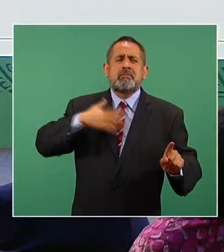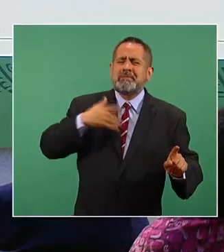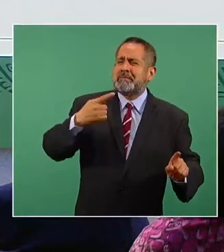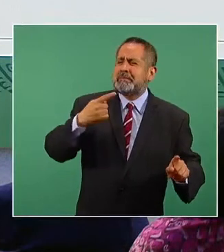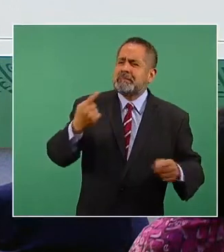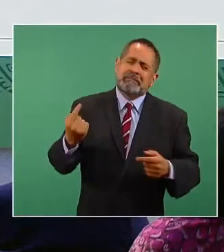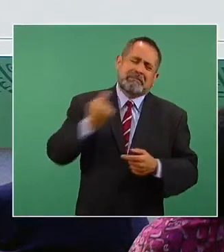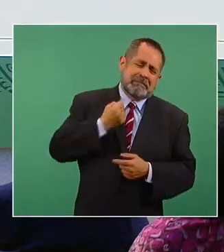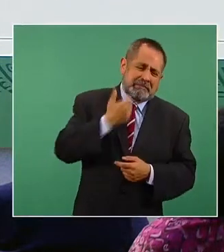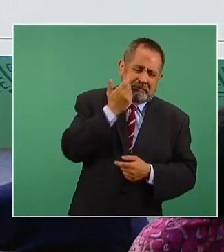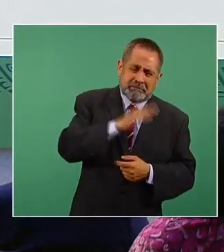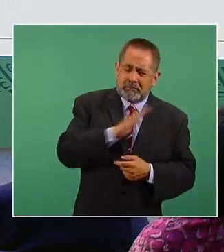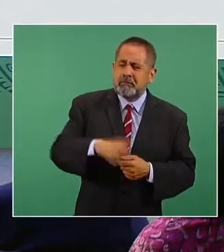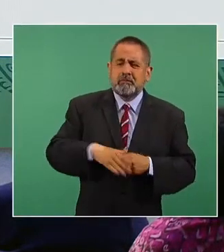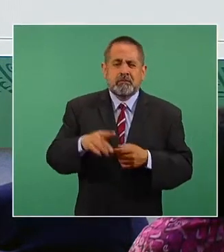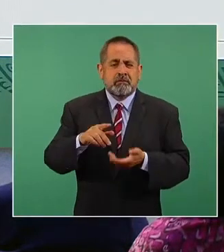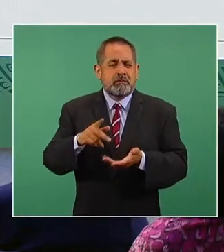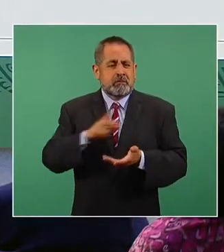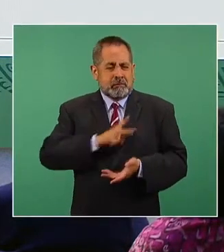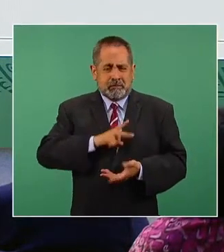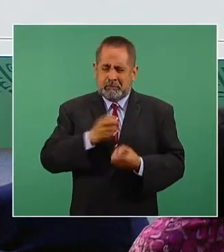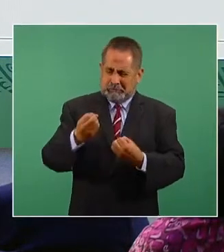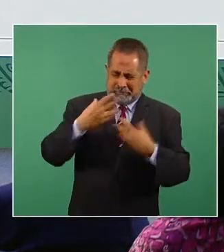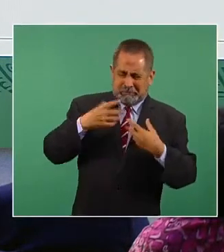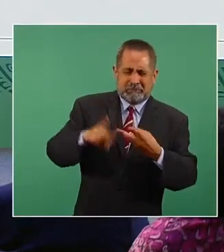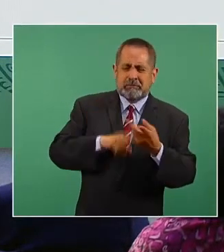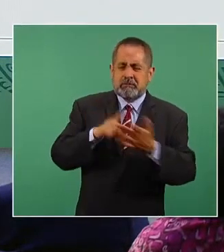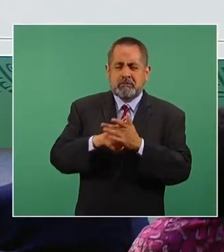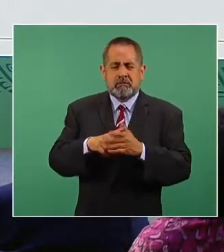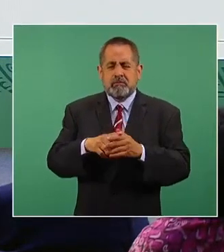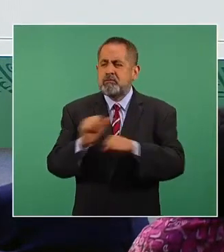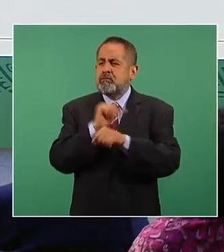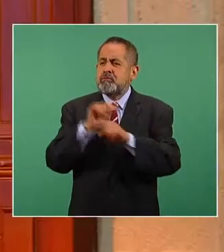ácido, porque la intentaron atropellar, etcétera. Porque